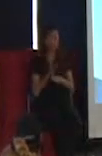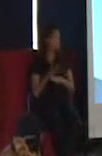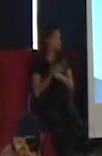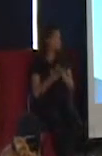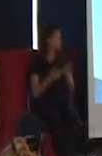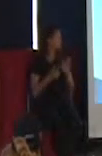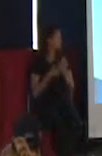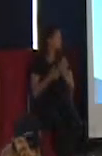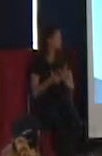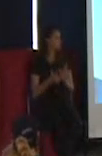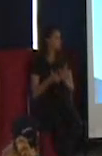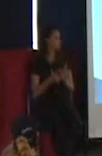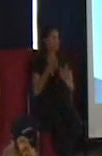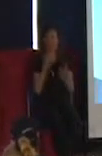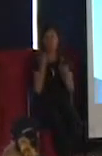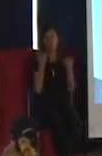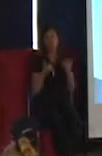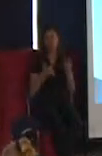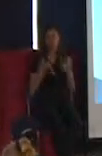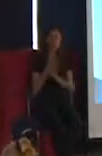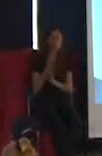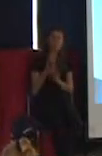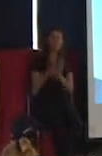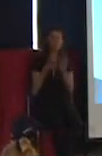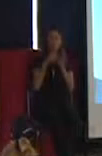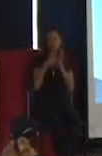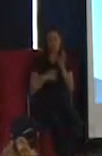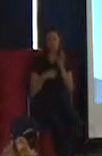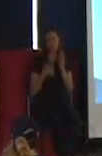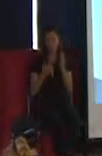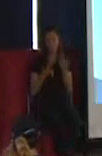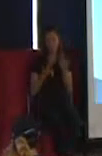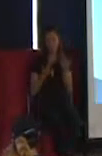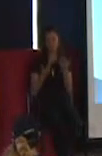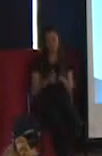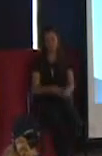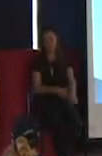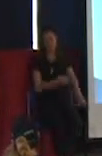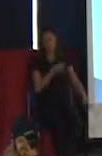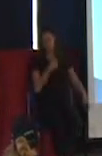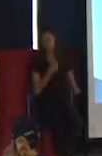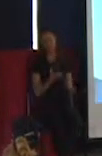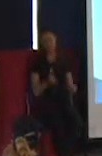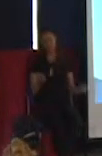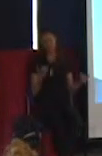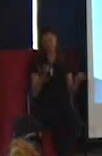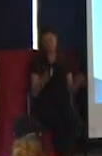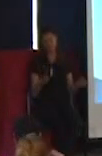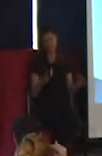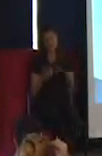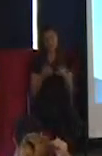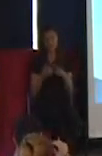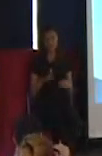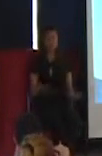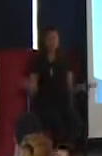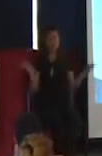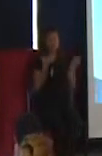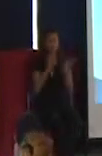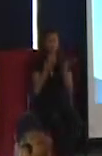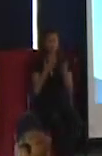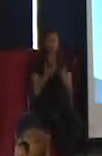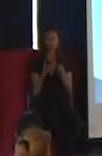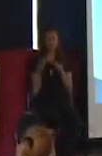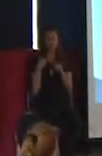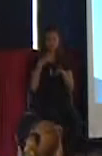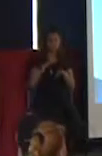las leemos, no terminaremos el día de hoy. Pero, ¿qué es lo importante? Lo importante es que yo los invito a que ustedes